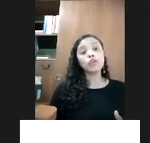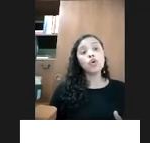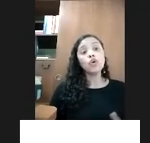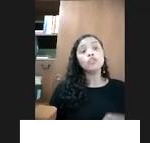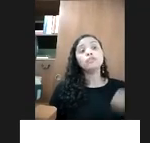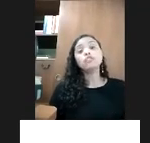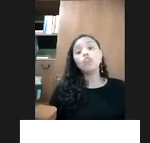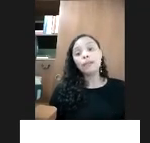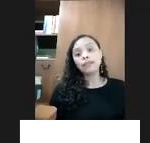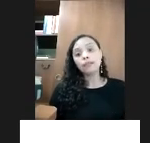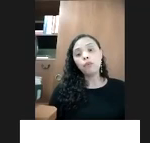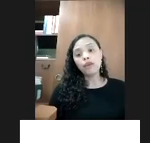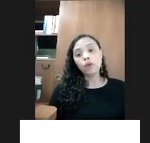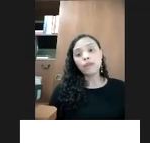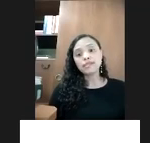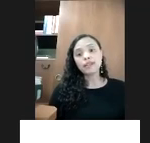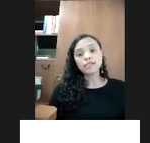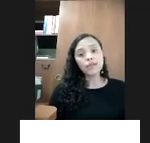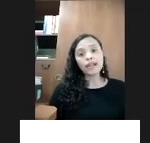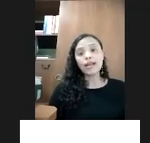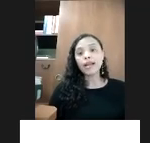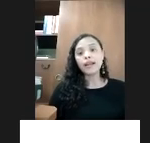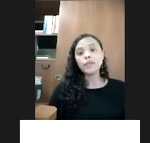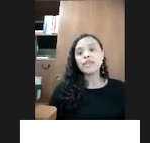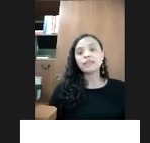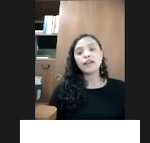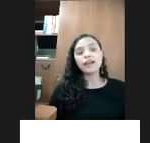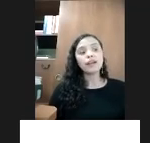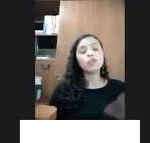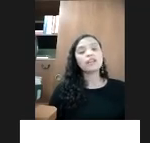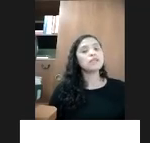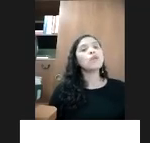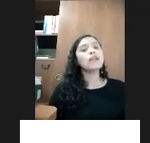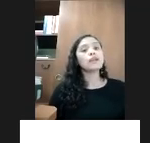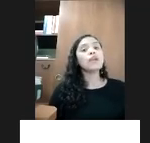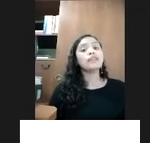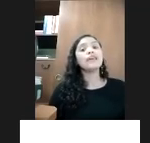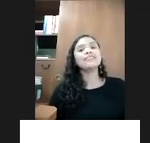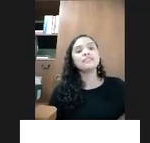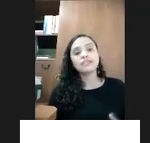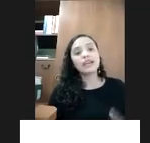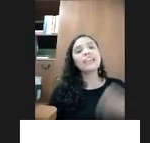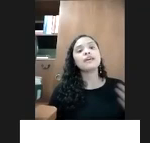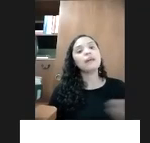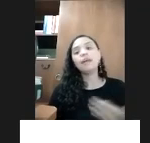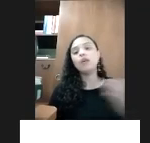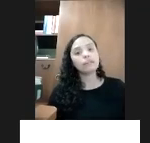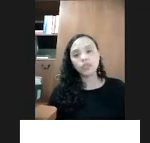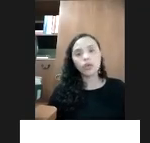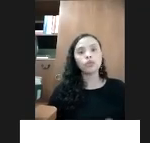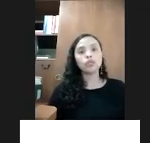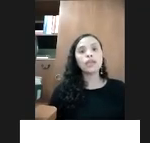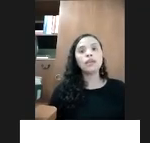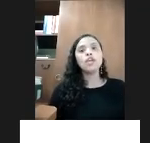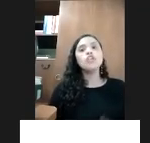63% solamente puede comer si recibe la caja CLAP, y esta caja CLAP no la recibe con la regularidad necesaria, y además los alimentos